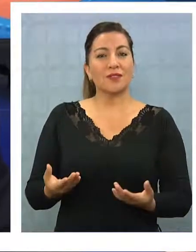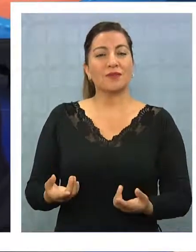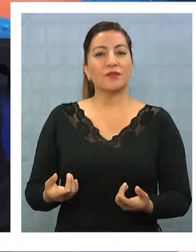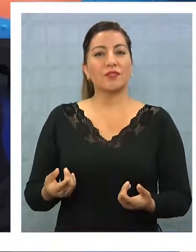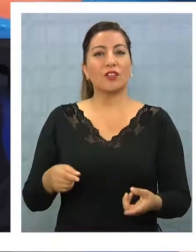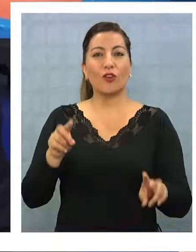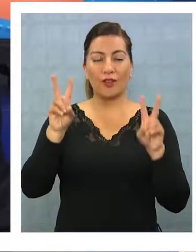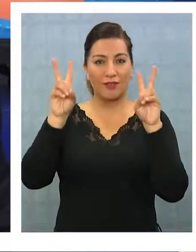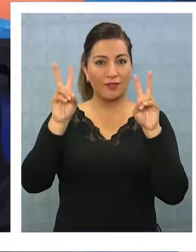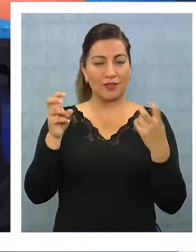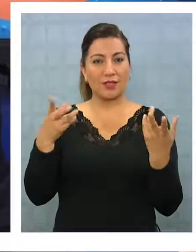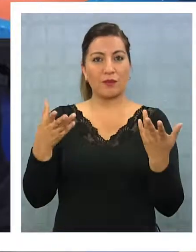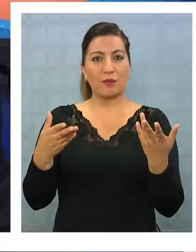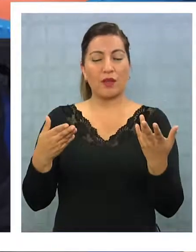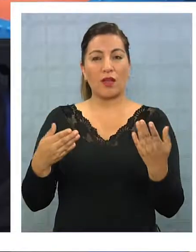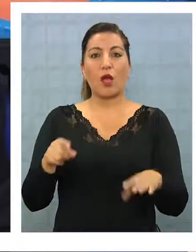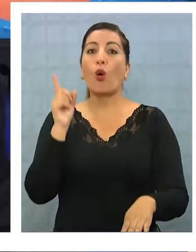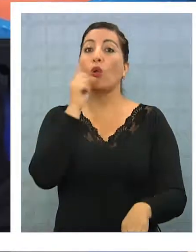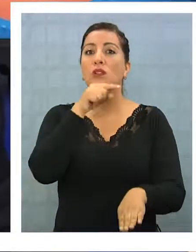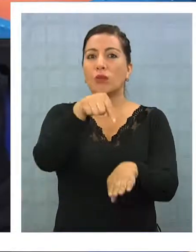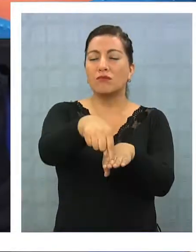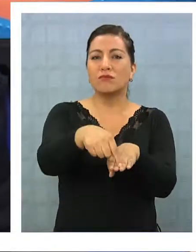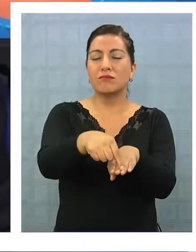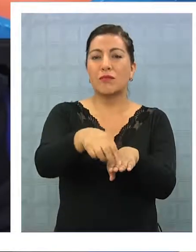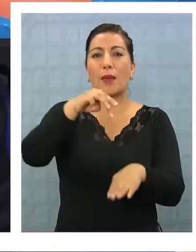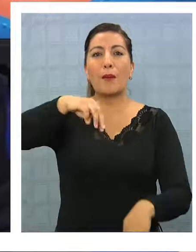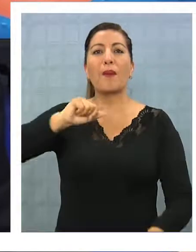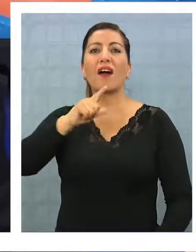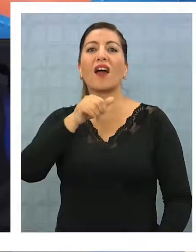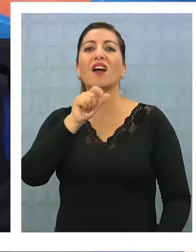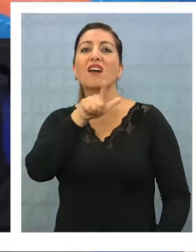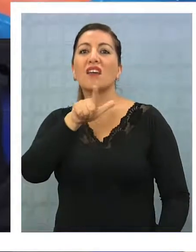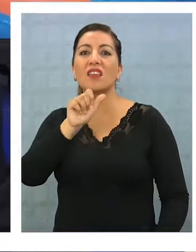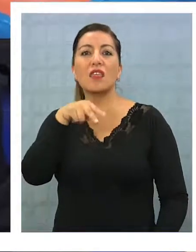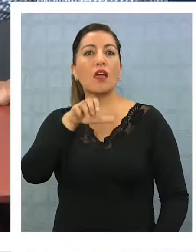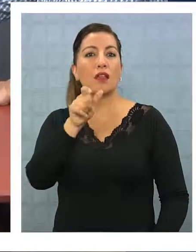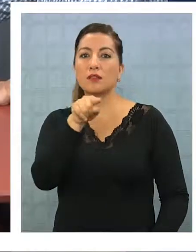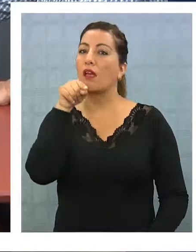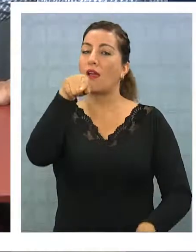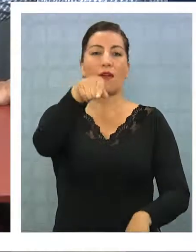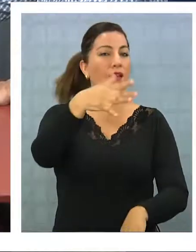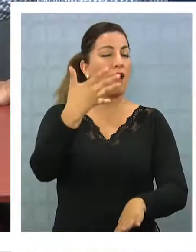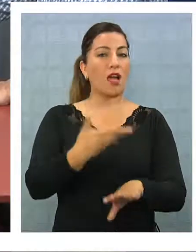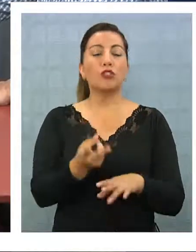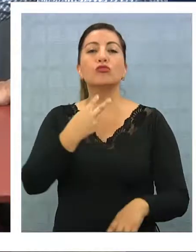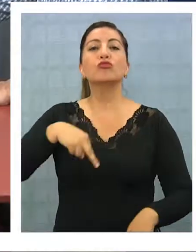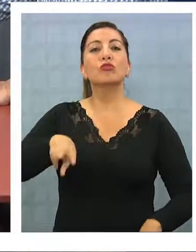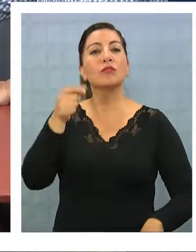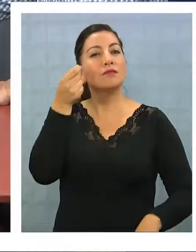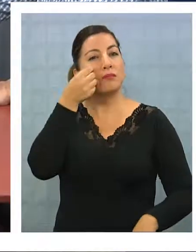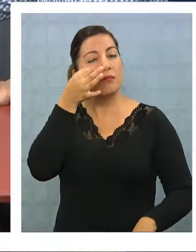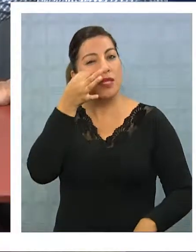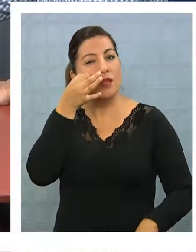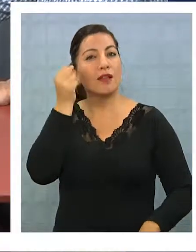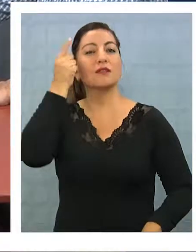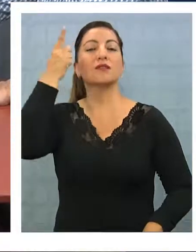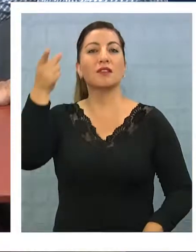del algoritmo en Magallanes. Ahí ya tendríamos una primera visión de